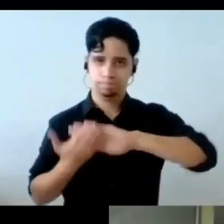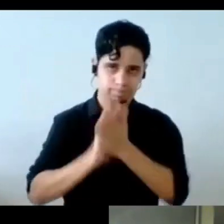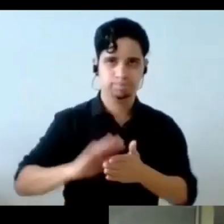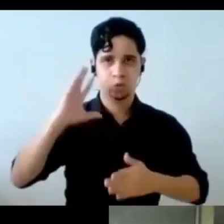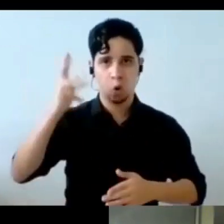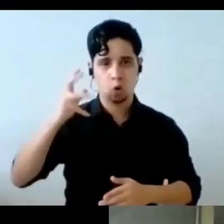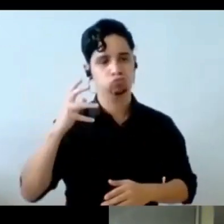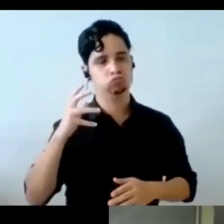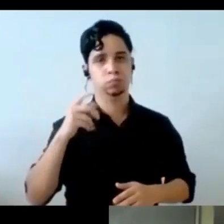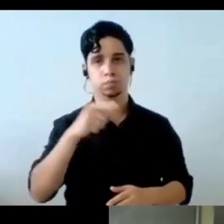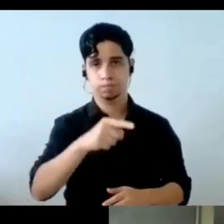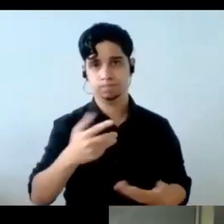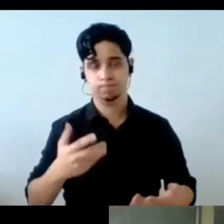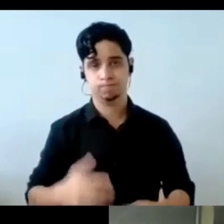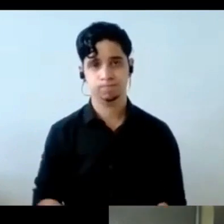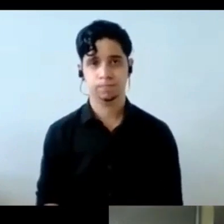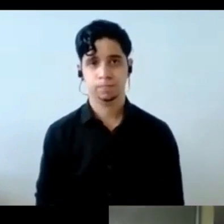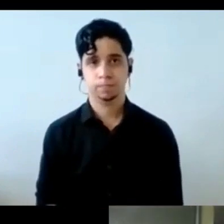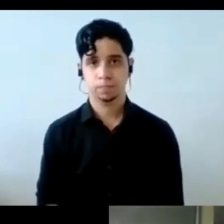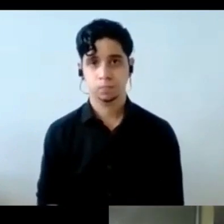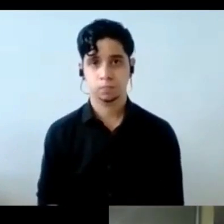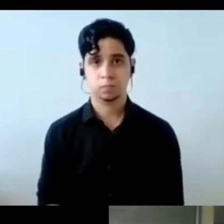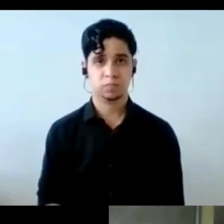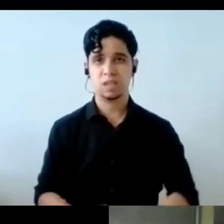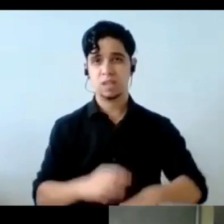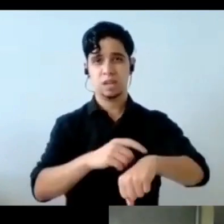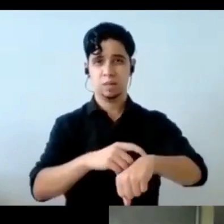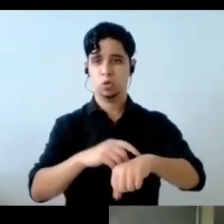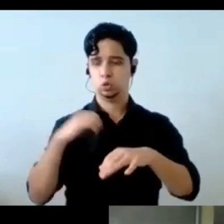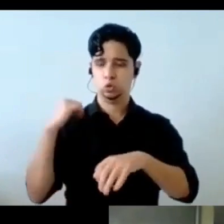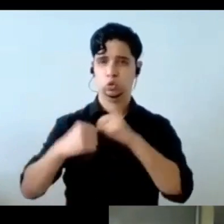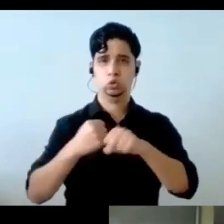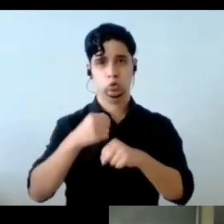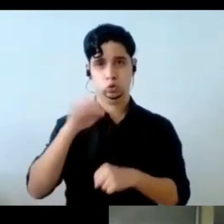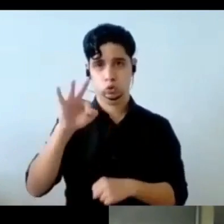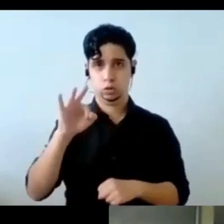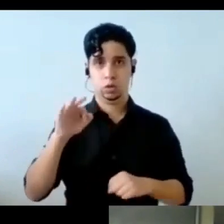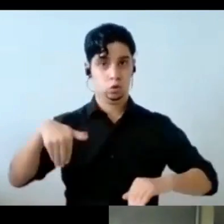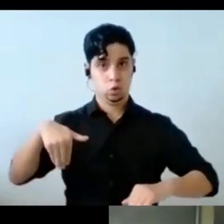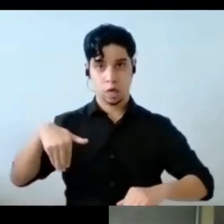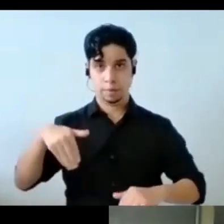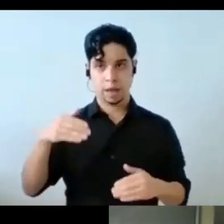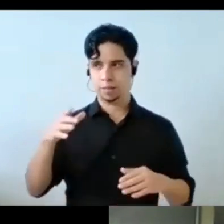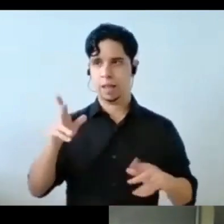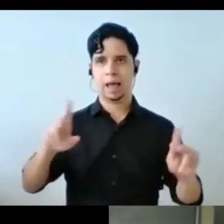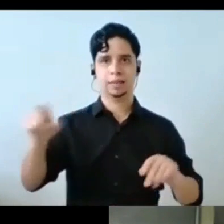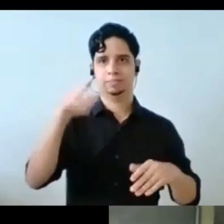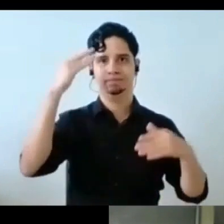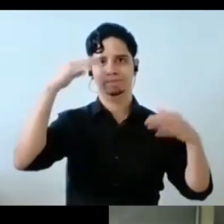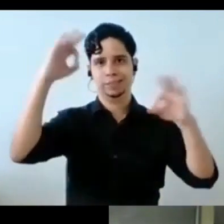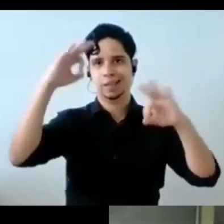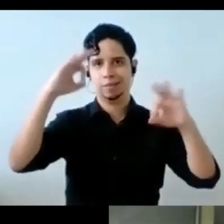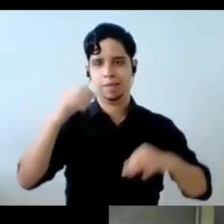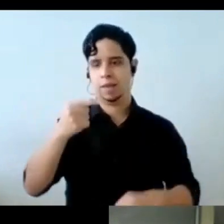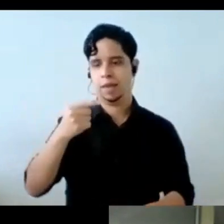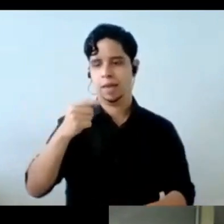chequeando que él también, en ese momento, en el siglo XIX, no se habían descubierto los gérmenes ni la teoría